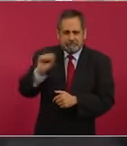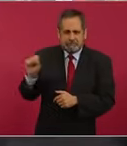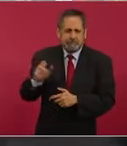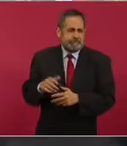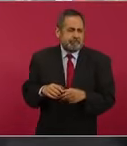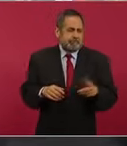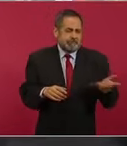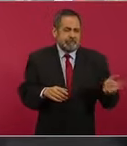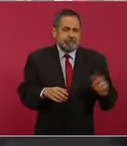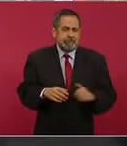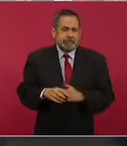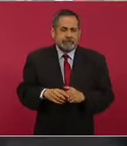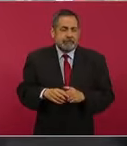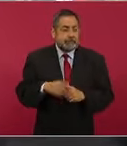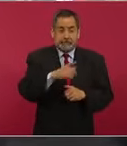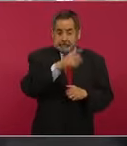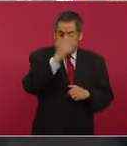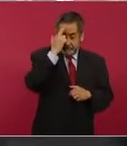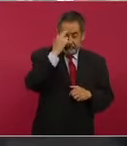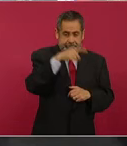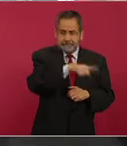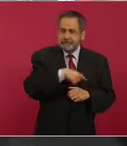que le llamaban a Hidalgo y a Morelos